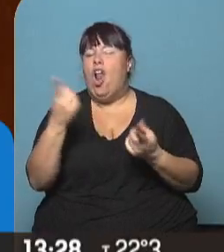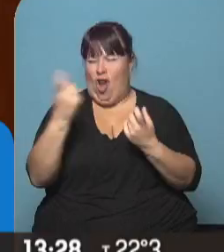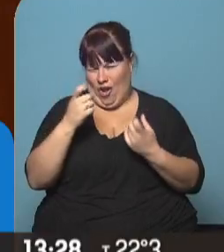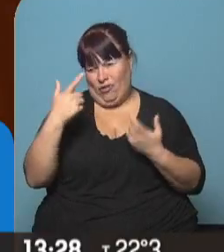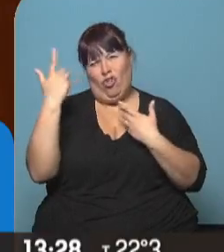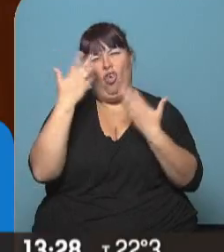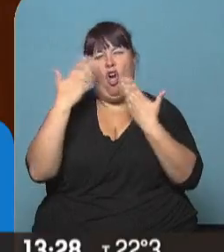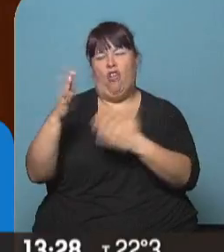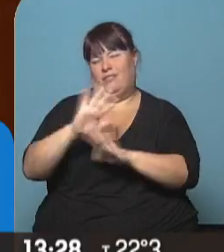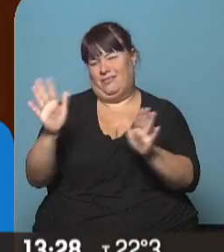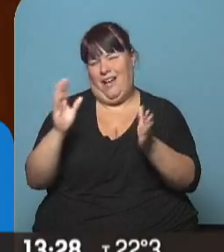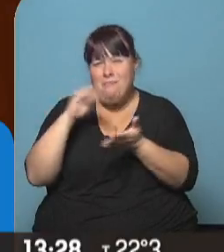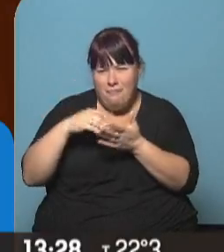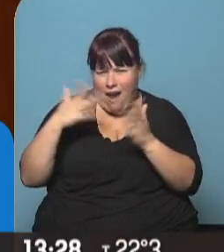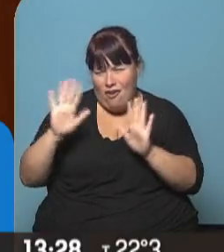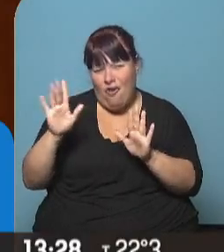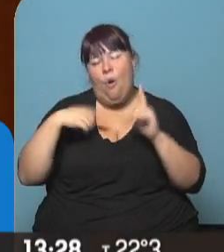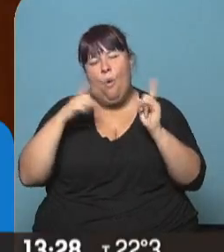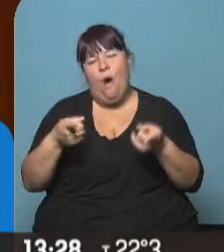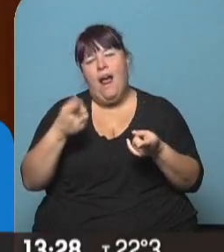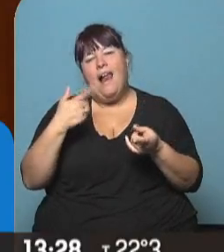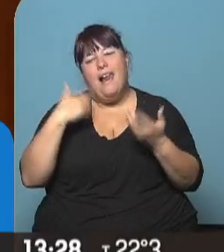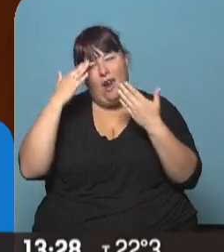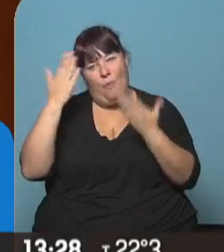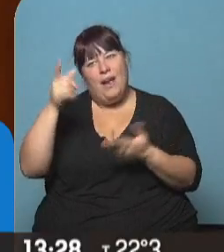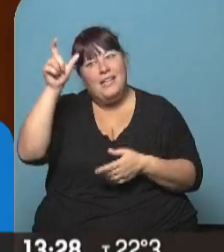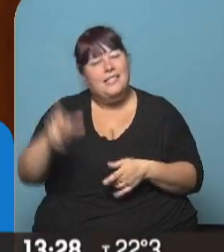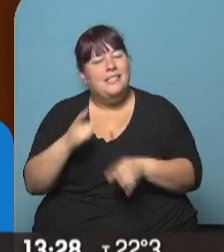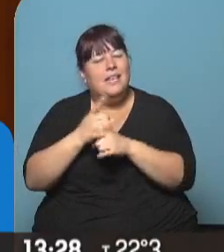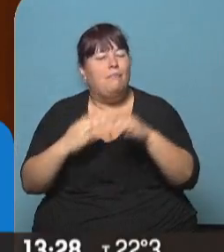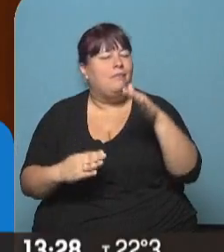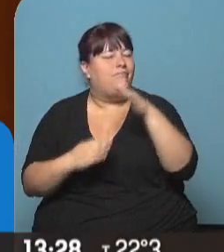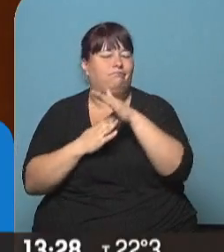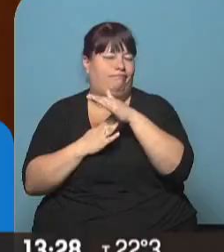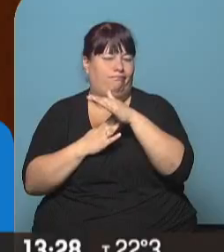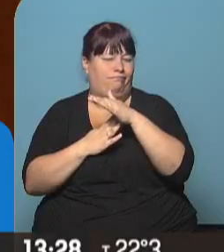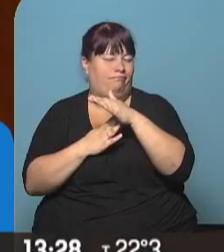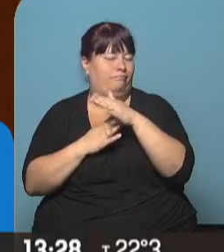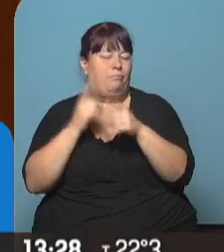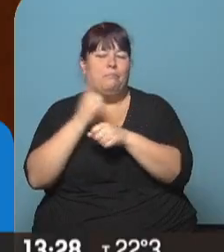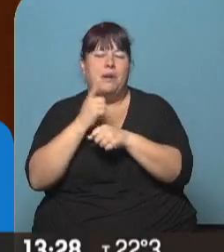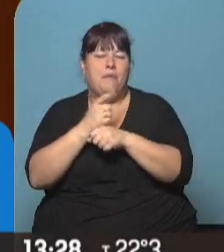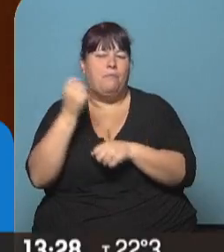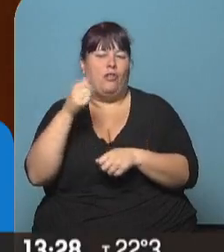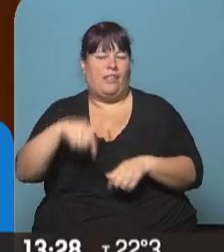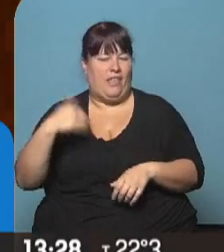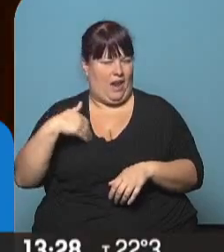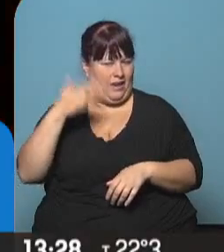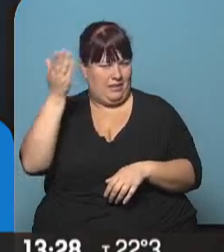necesita ser revivido, Sandro será siempre una columna vertebral